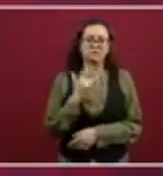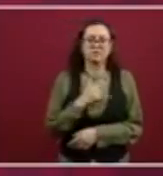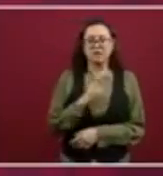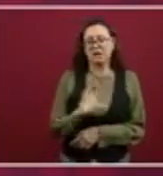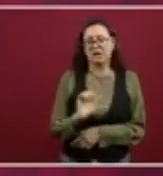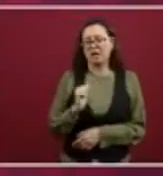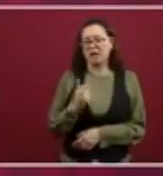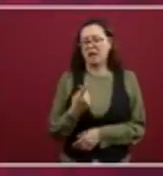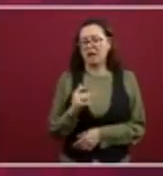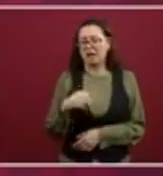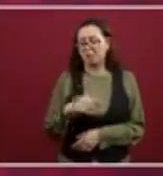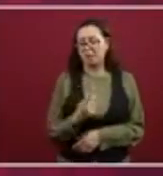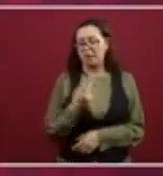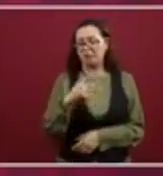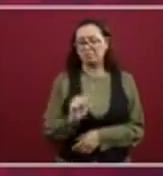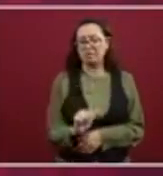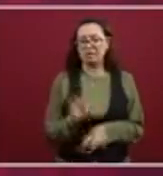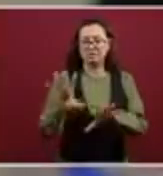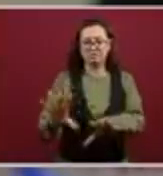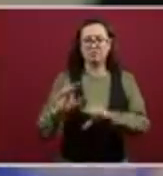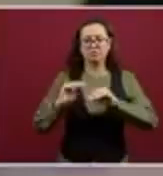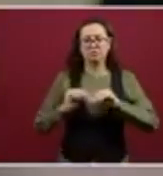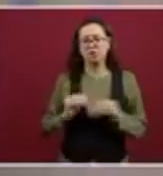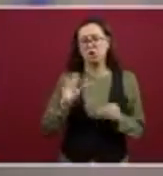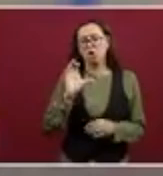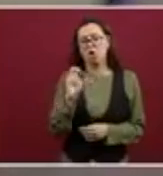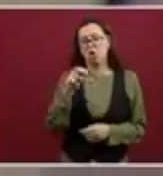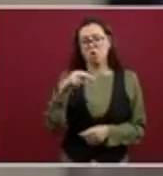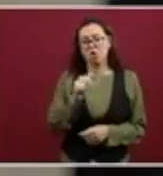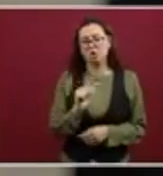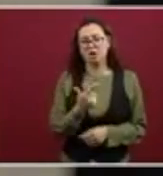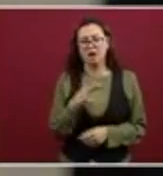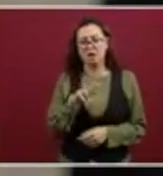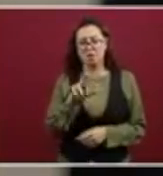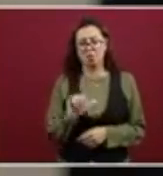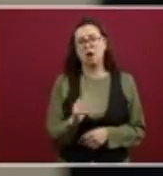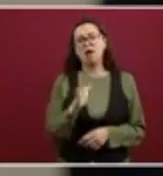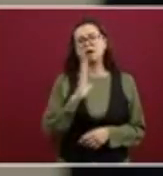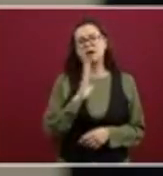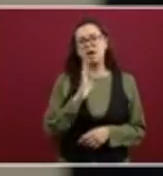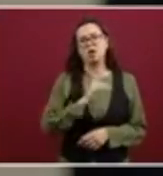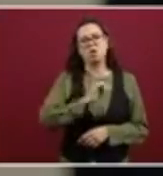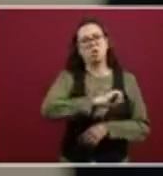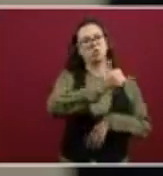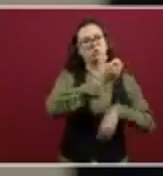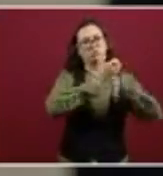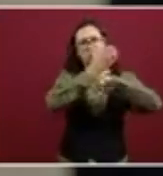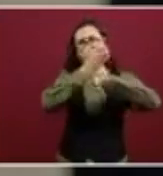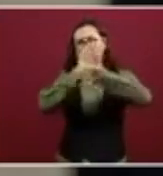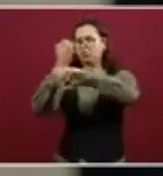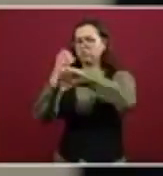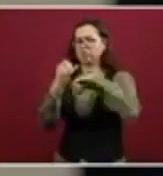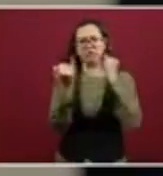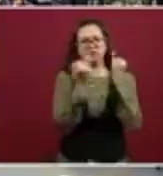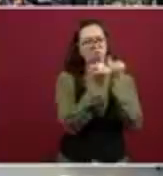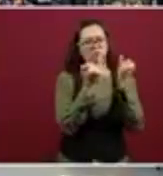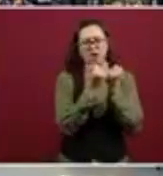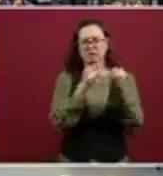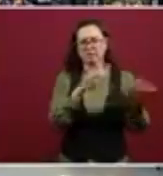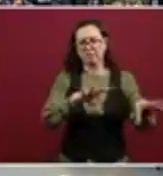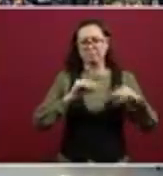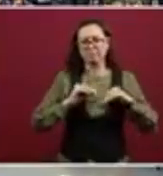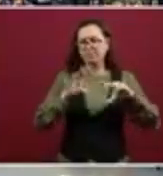este organismo, sea absorbido por Conagua, como ha pasado ya en otros lugares.